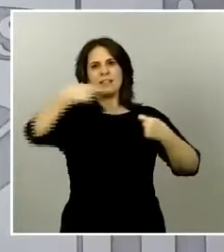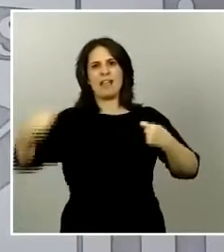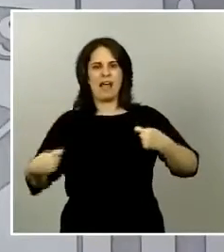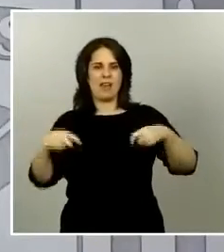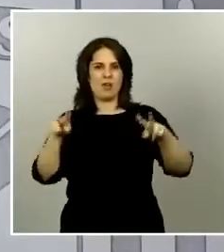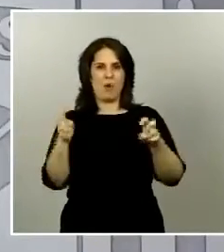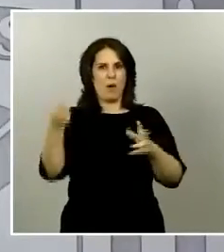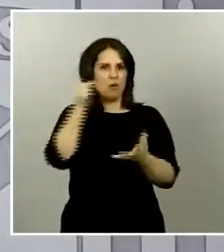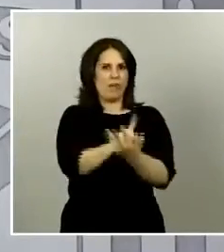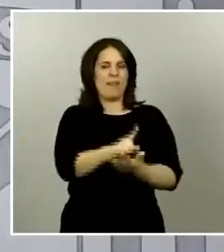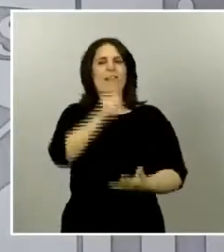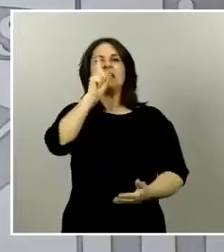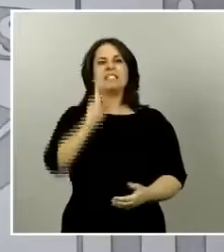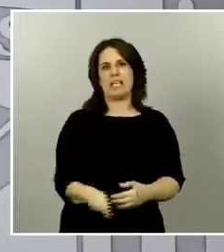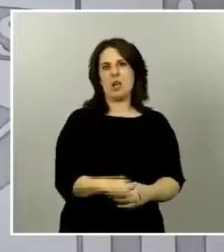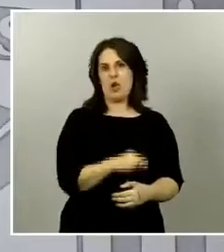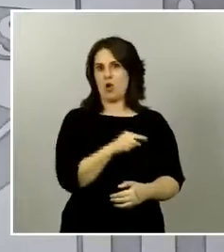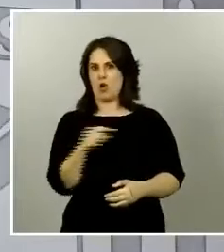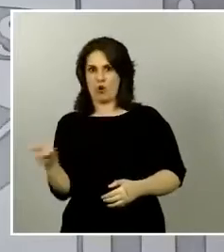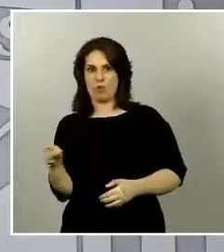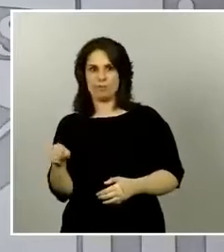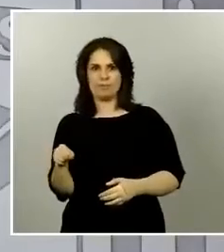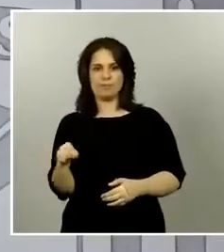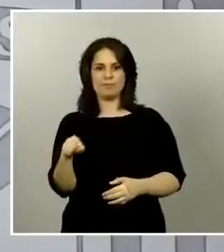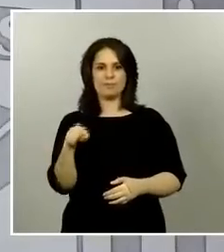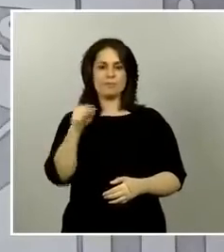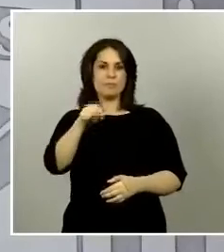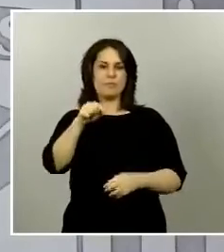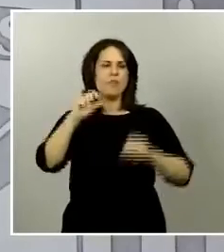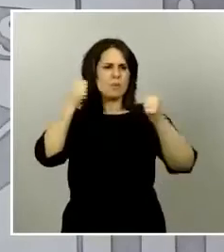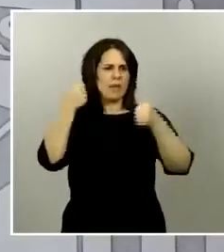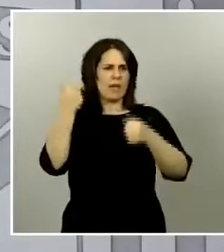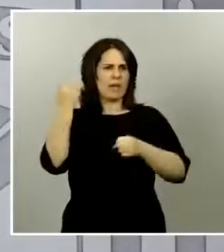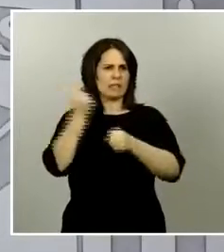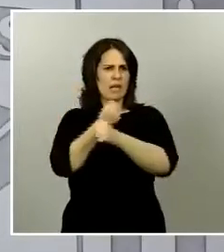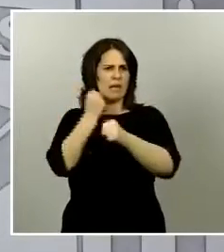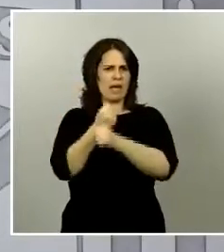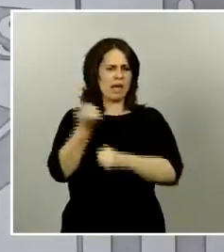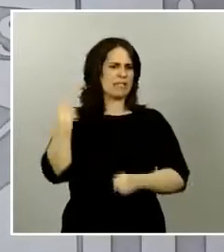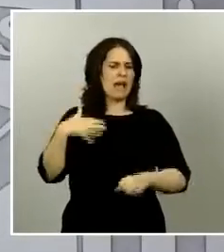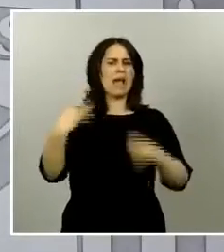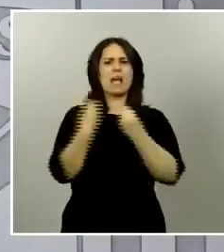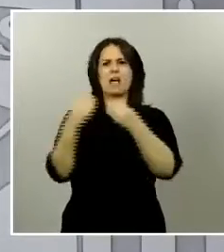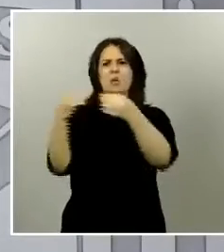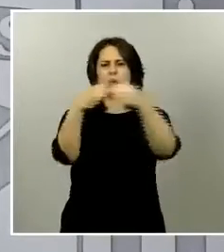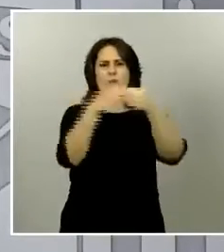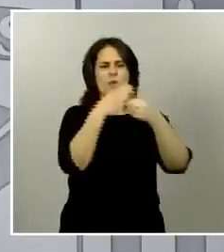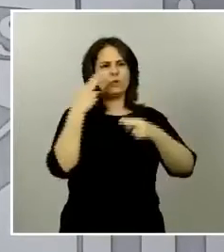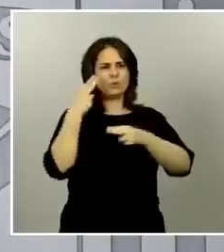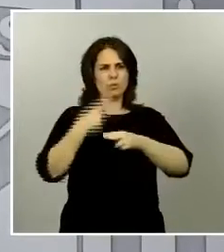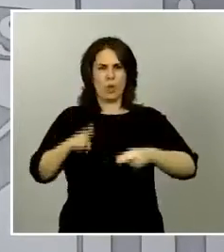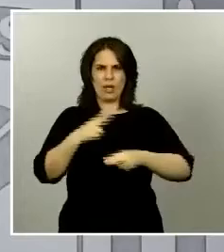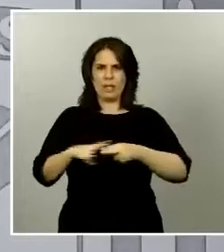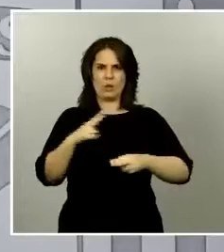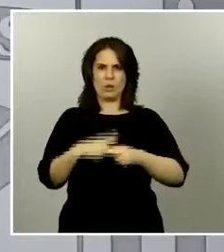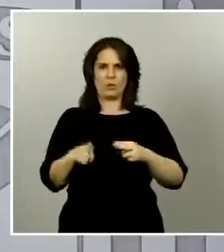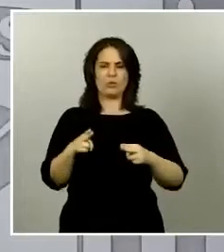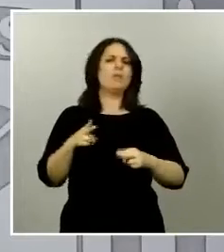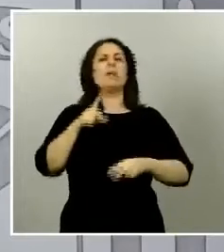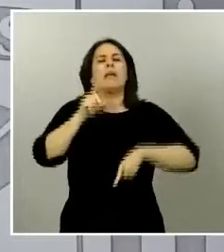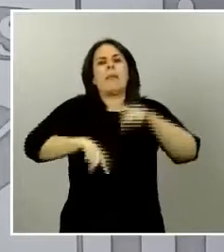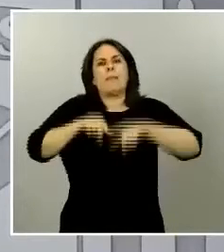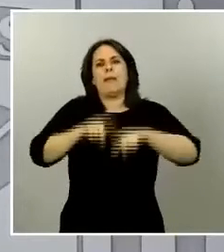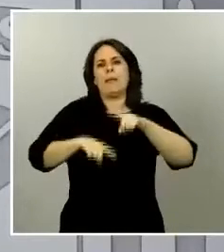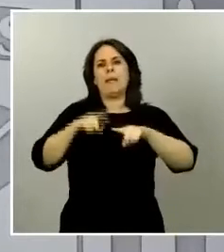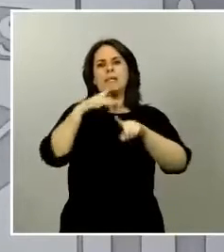para ver si la conveniencia de solicitar o no la nueva prórroga del estado de alarma, cuestión que, por supuesto, empezaremos a trabajar con